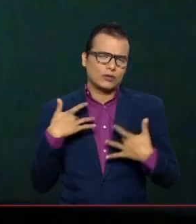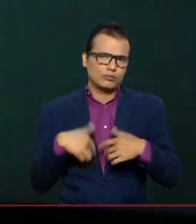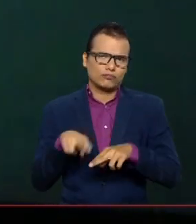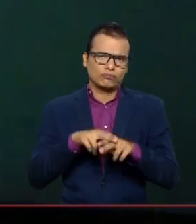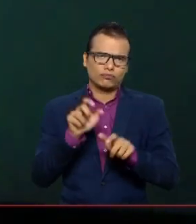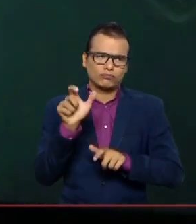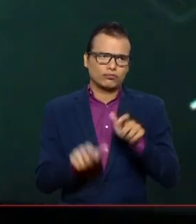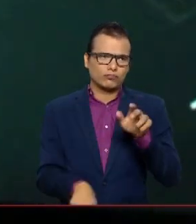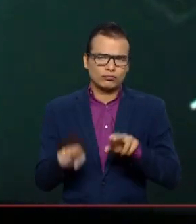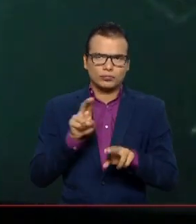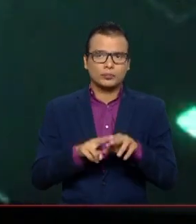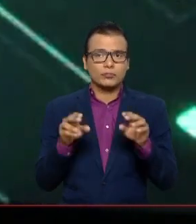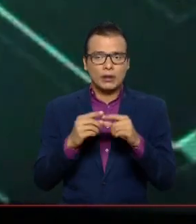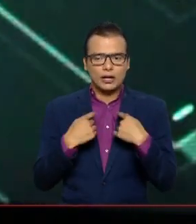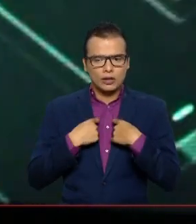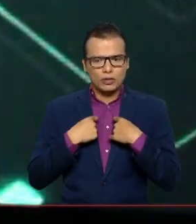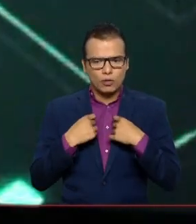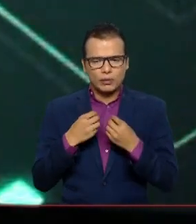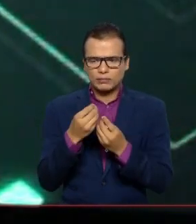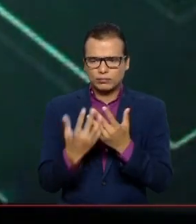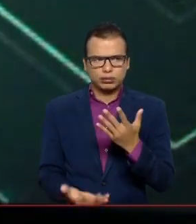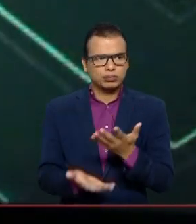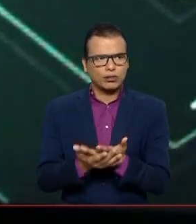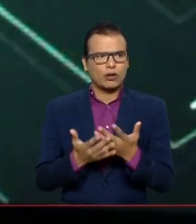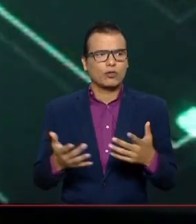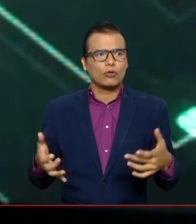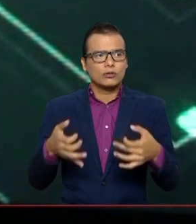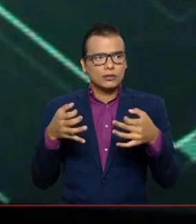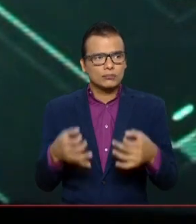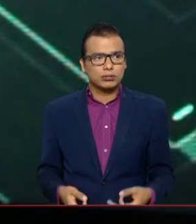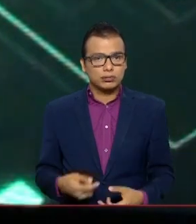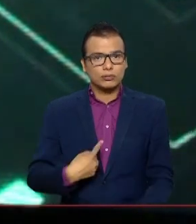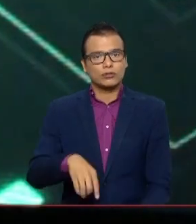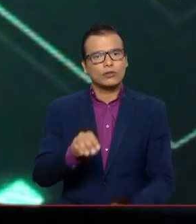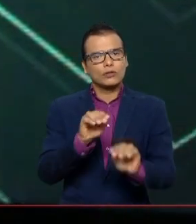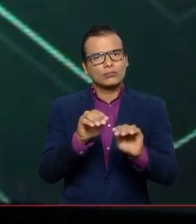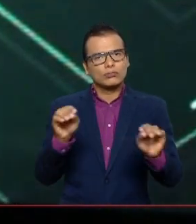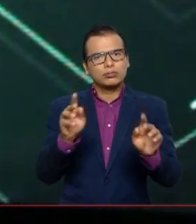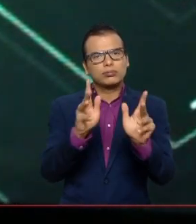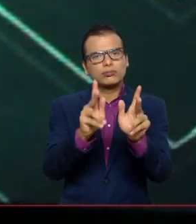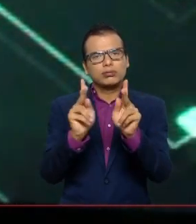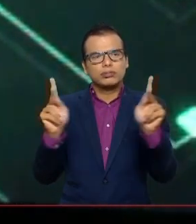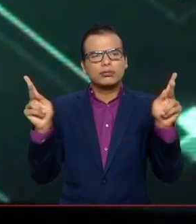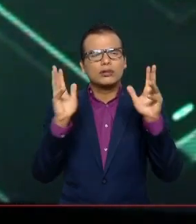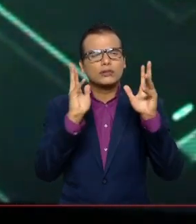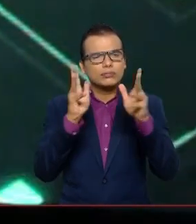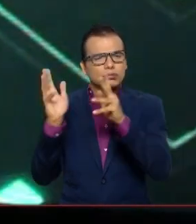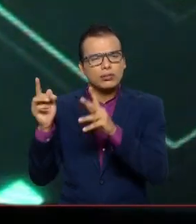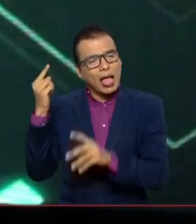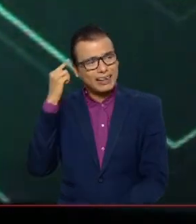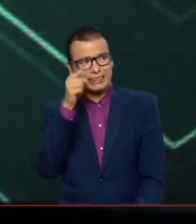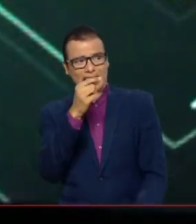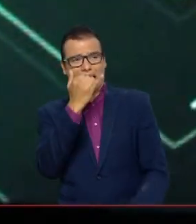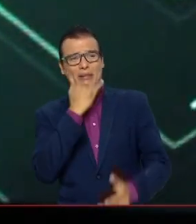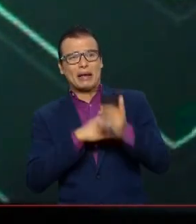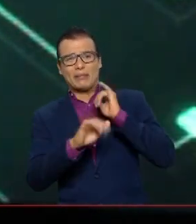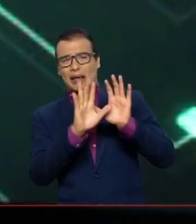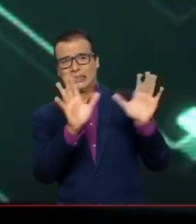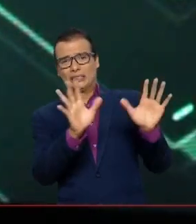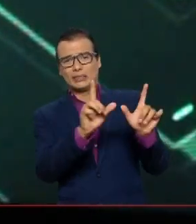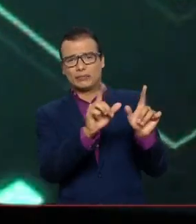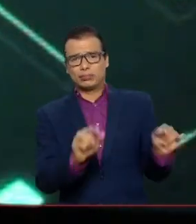vestida con una de cáñamo Entonces en realidad a través de la pedagogía queremos incentivar que se quite el estigma alrededor de la planta de